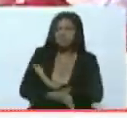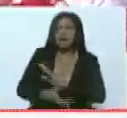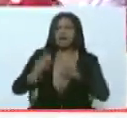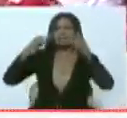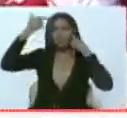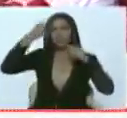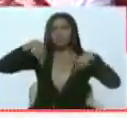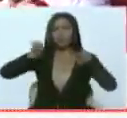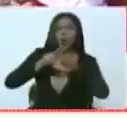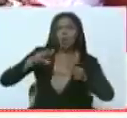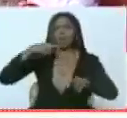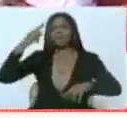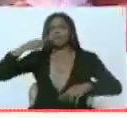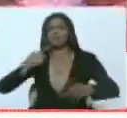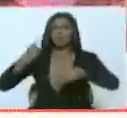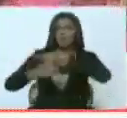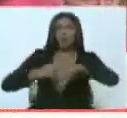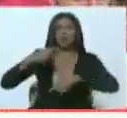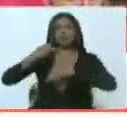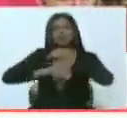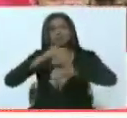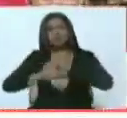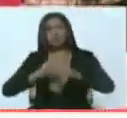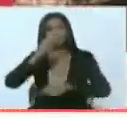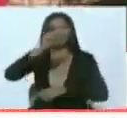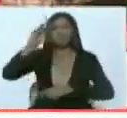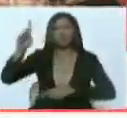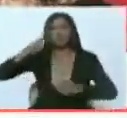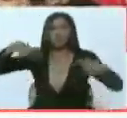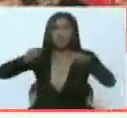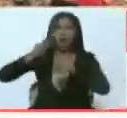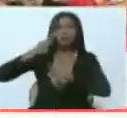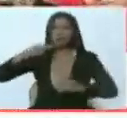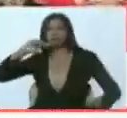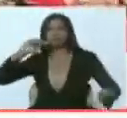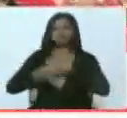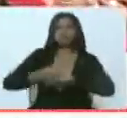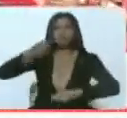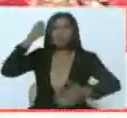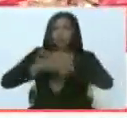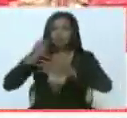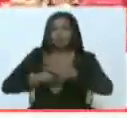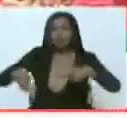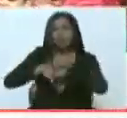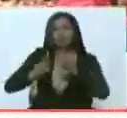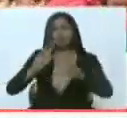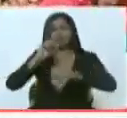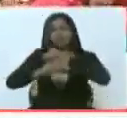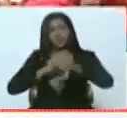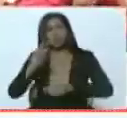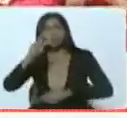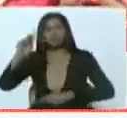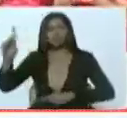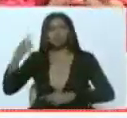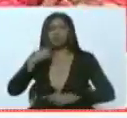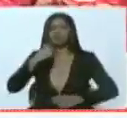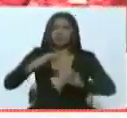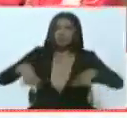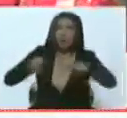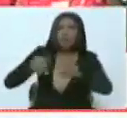es el bolivarianismo del siglo XXI. Es Bolívar en batalla en este siglo XXI. Eso es el